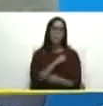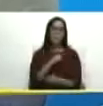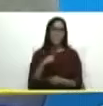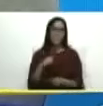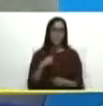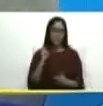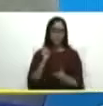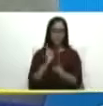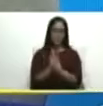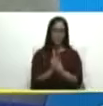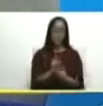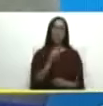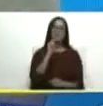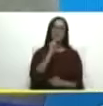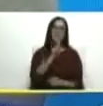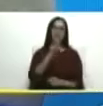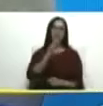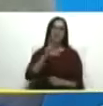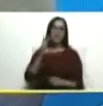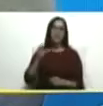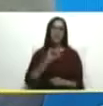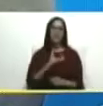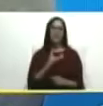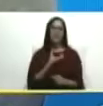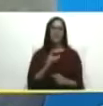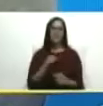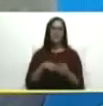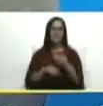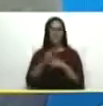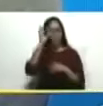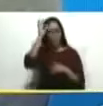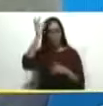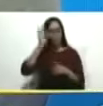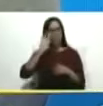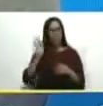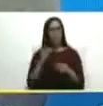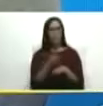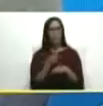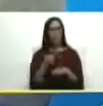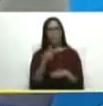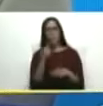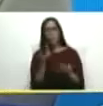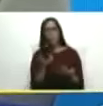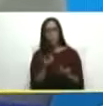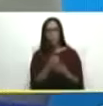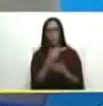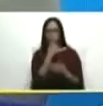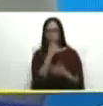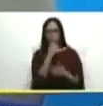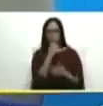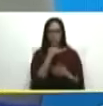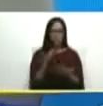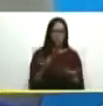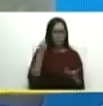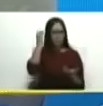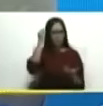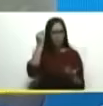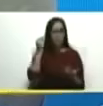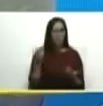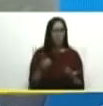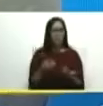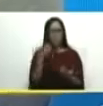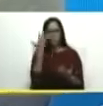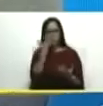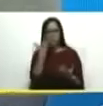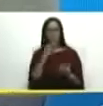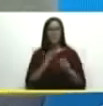personal, 133 alcaldías que se acercaron al Consejo Federal de Gobierno por curiosidad, por inclusive por dudas sobre el tema de la